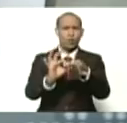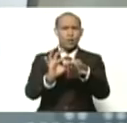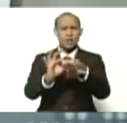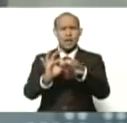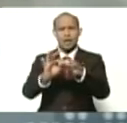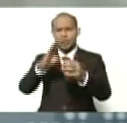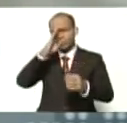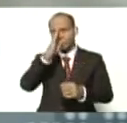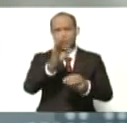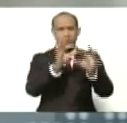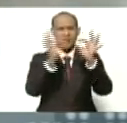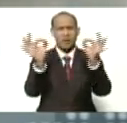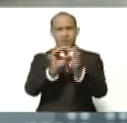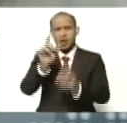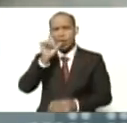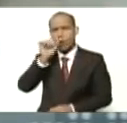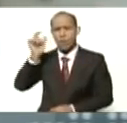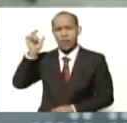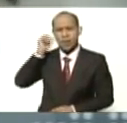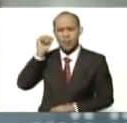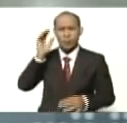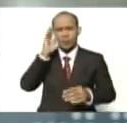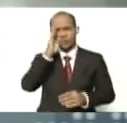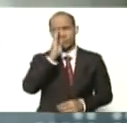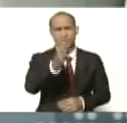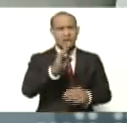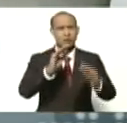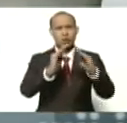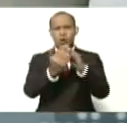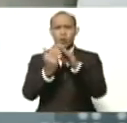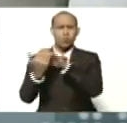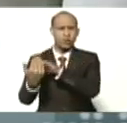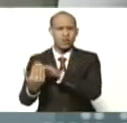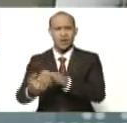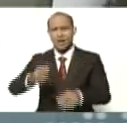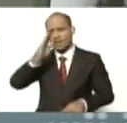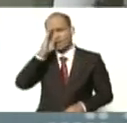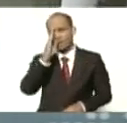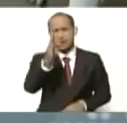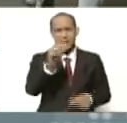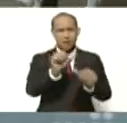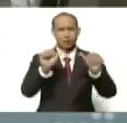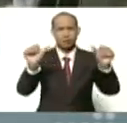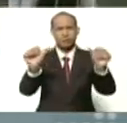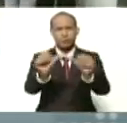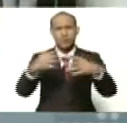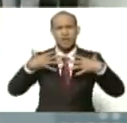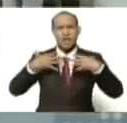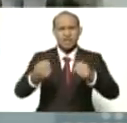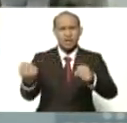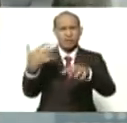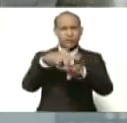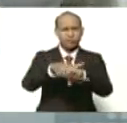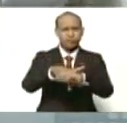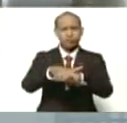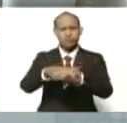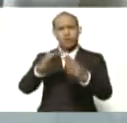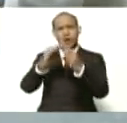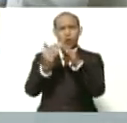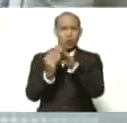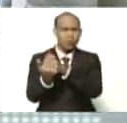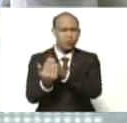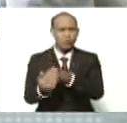familia al hombre a la mujer conectado a la comunidad conectado a las áreas de salud integral comunitaria y a las comunas